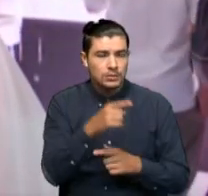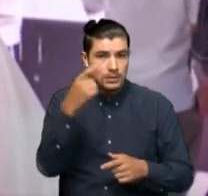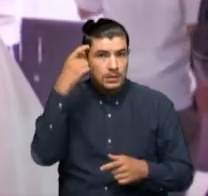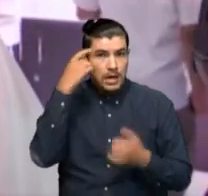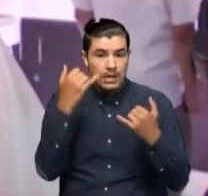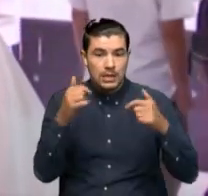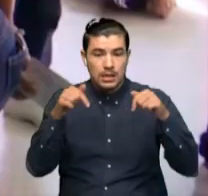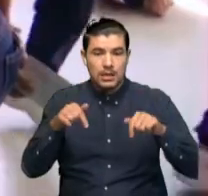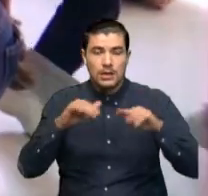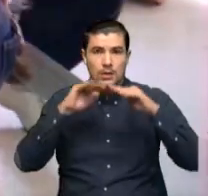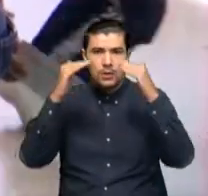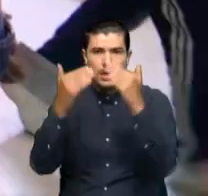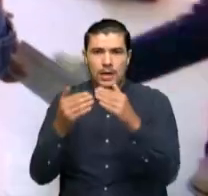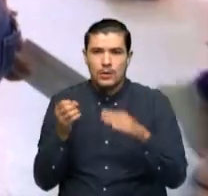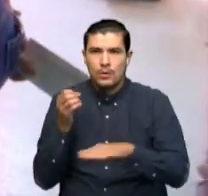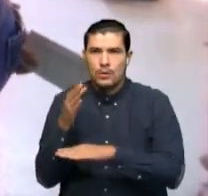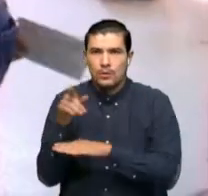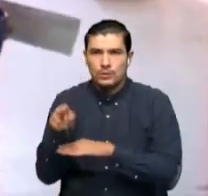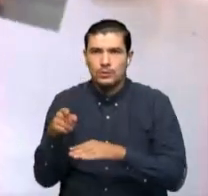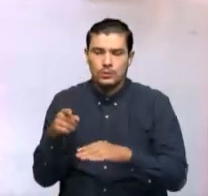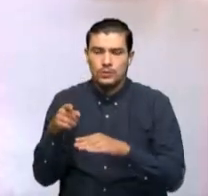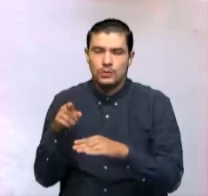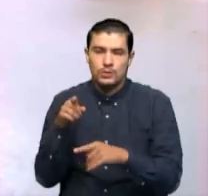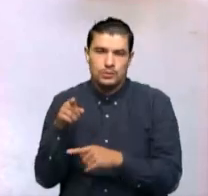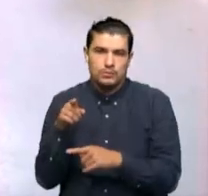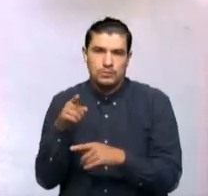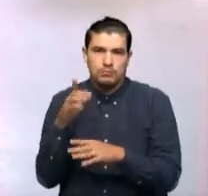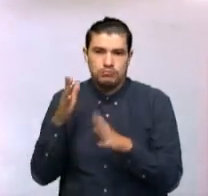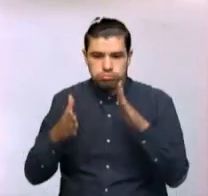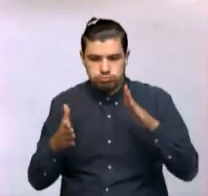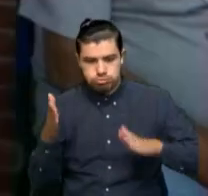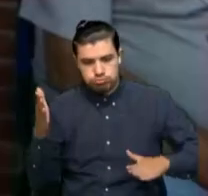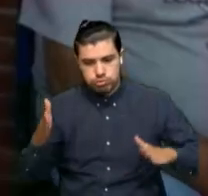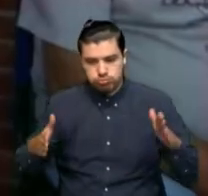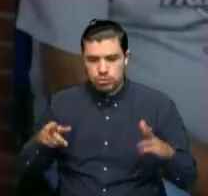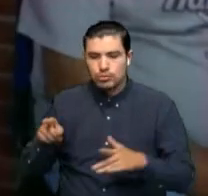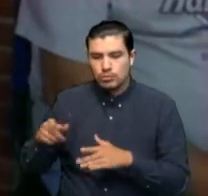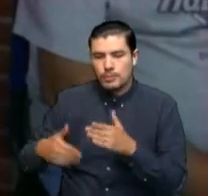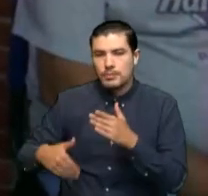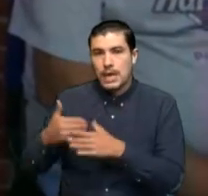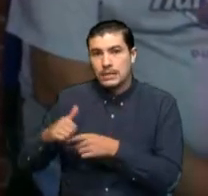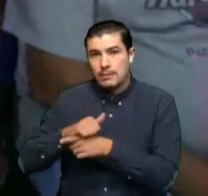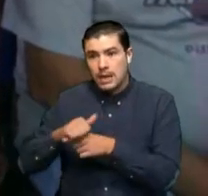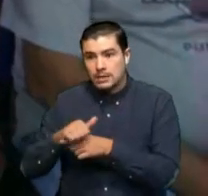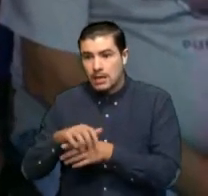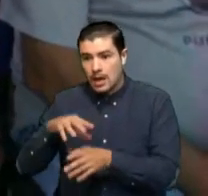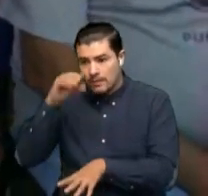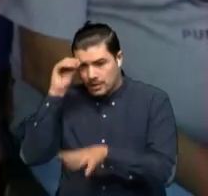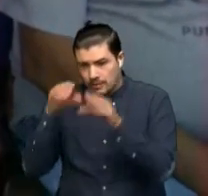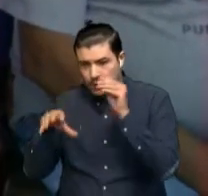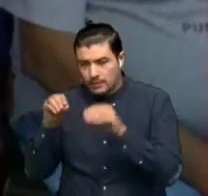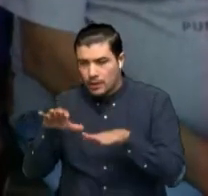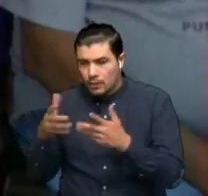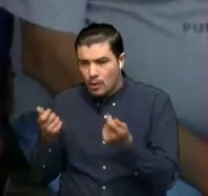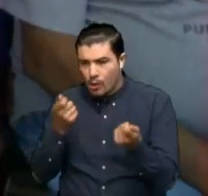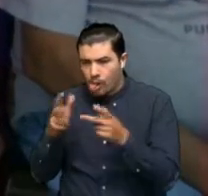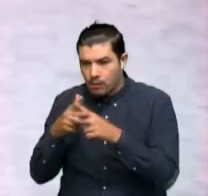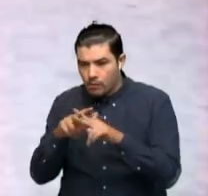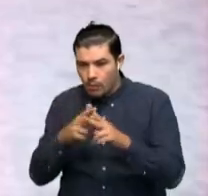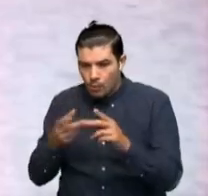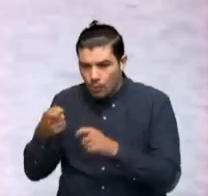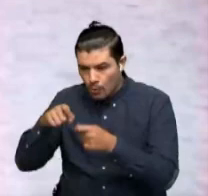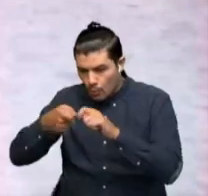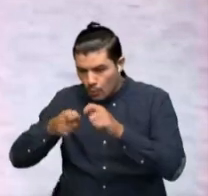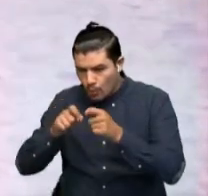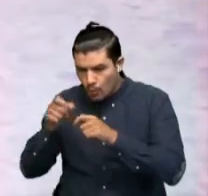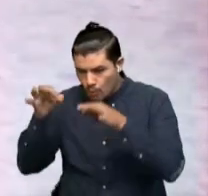cuenta con un club de robótica donde van los estudiantes a poner en práctica estos conocimientos y poder comenzar a crear estos equipos y